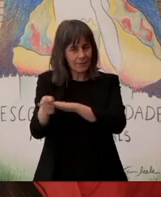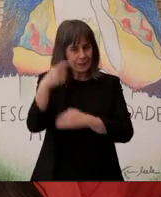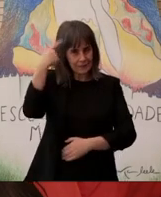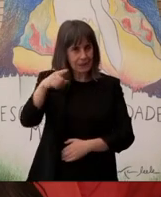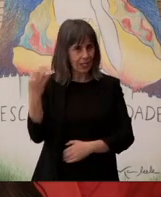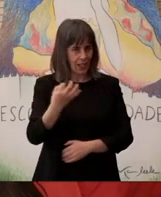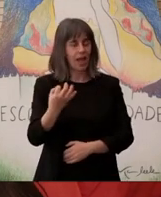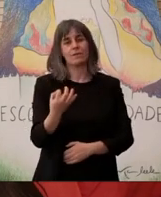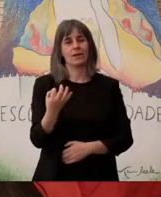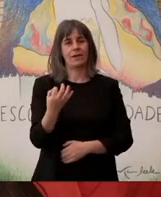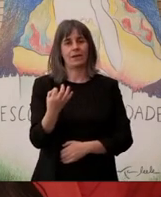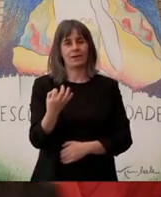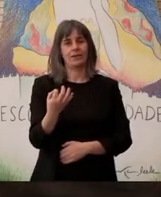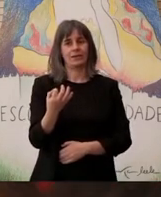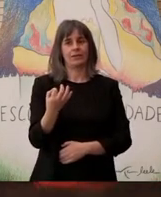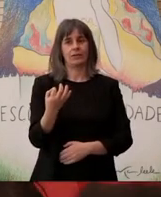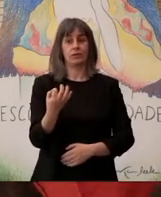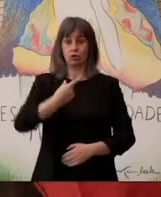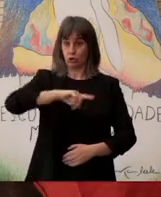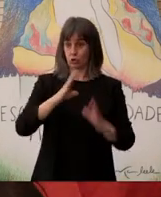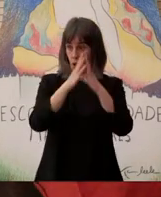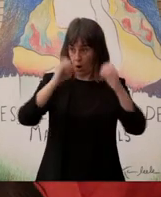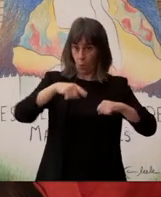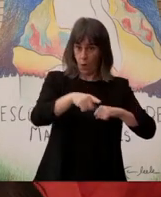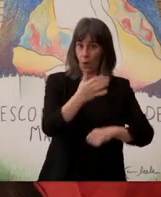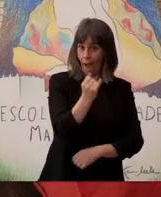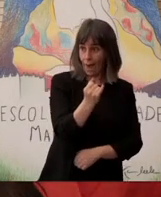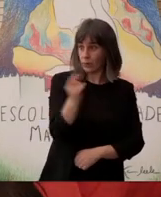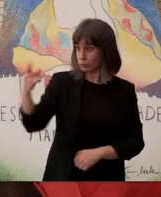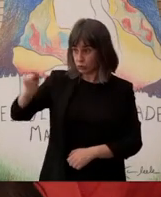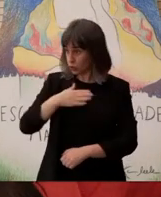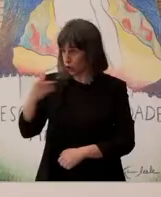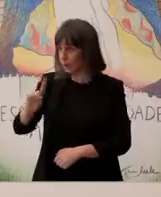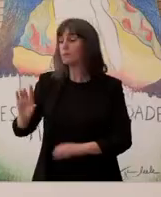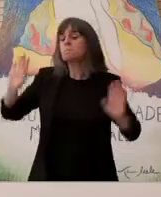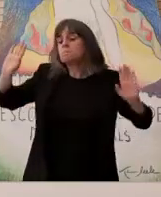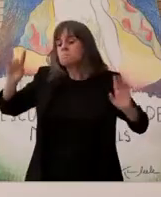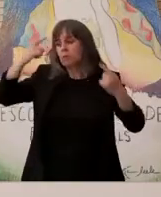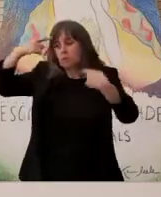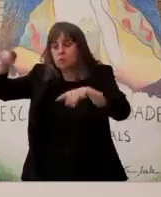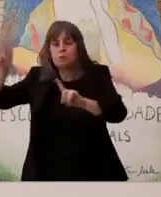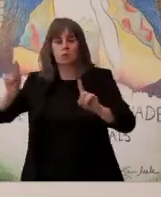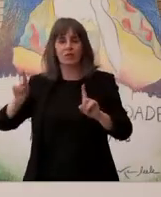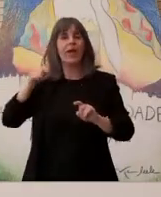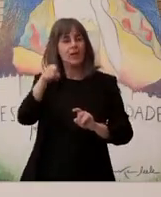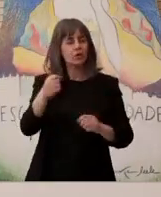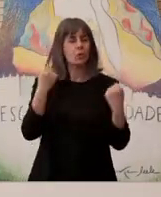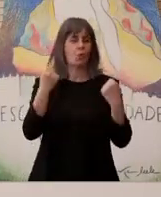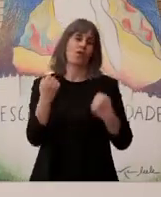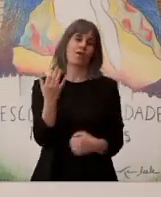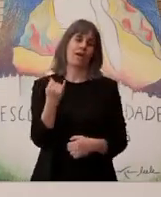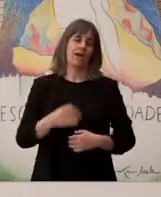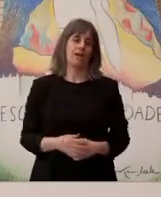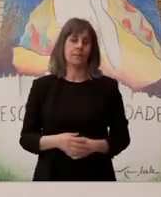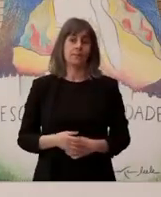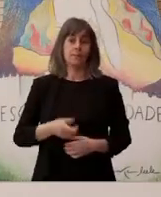No solo acordamos Bueno pues ya nos encargaremos y hay que hacerlo Un poder también que tenemos si estamos las mujeres